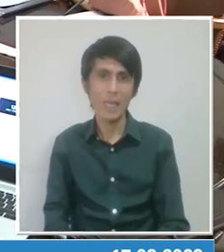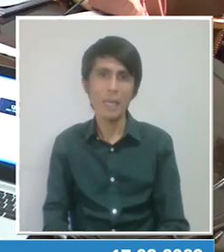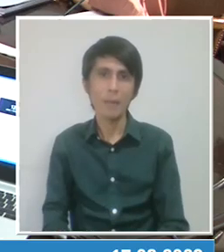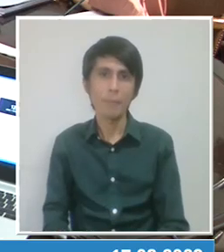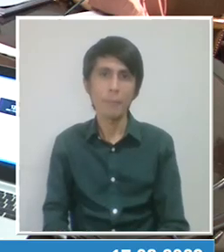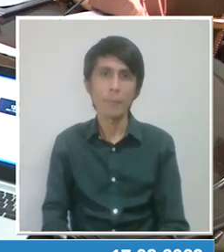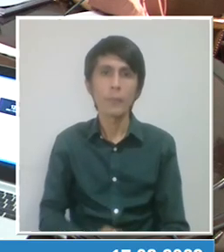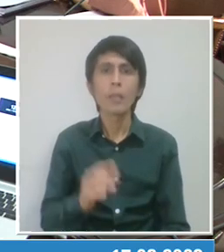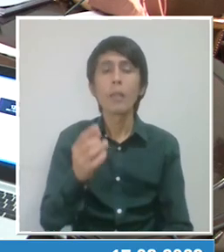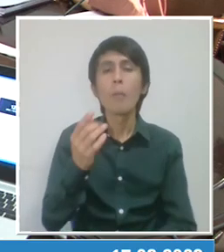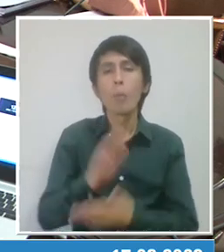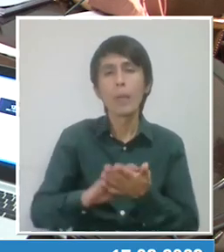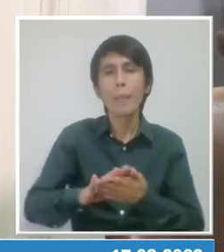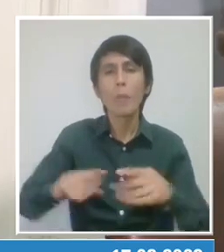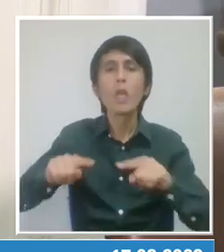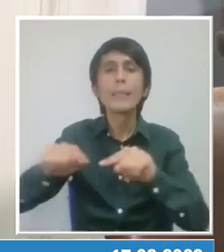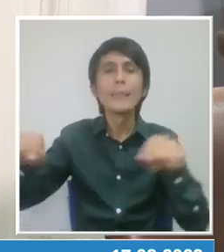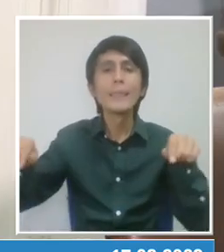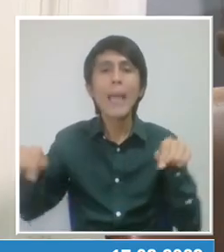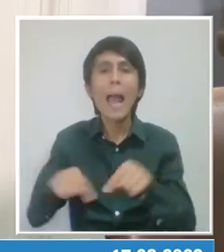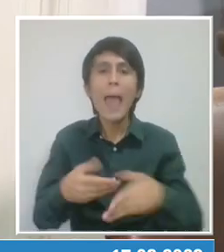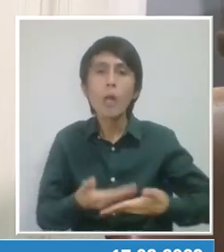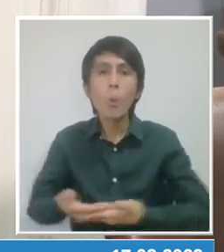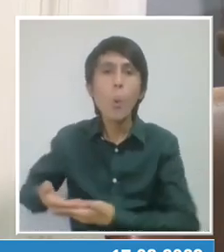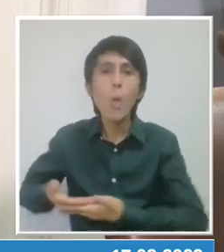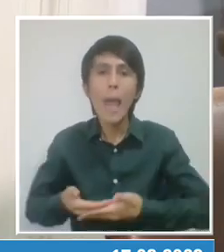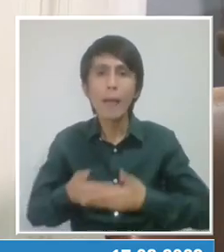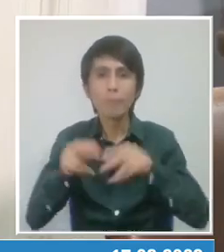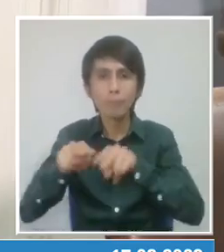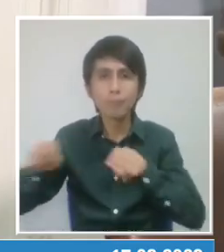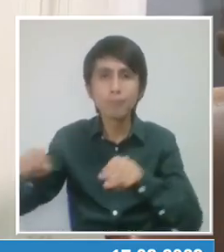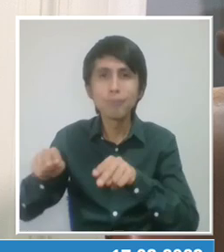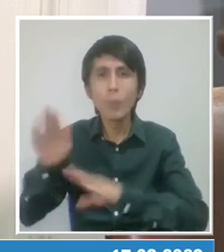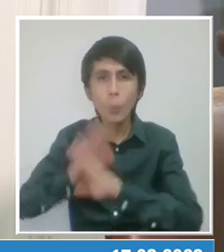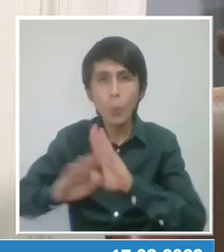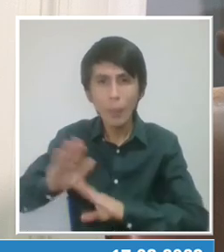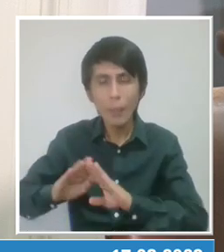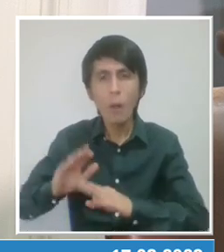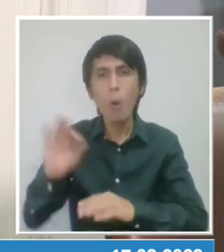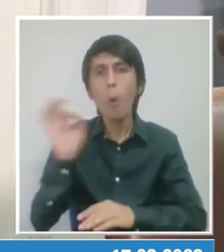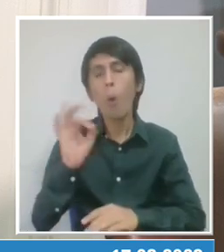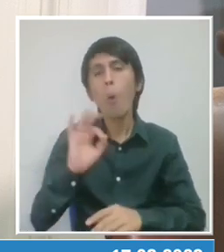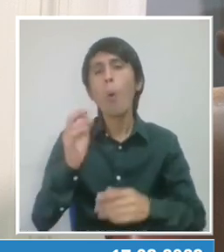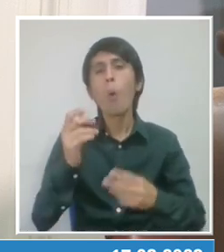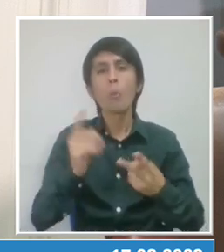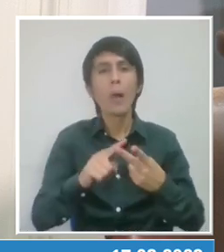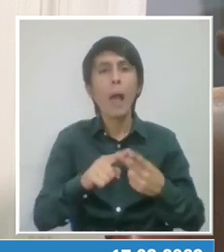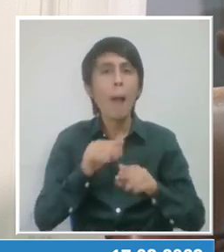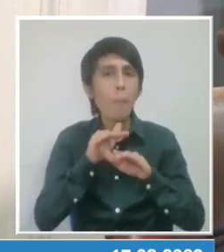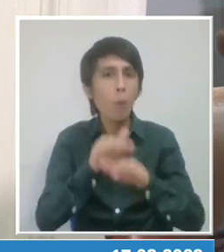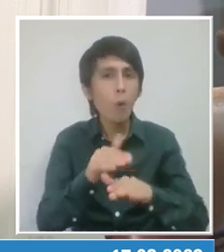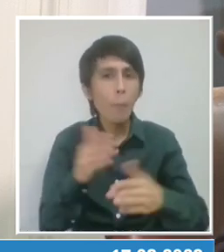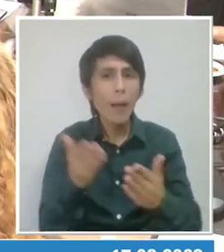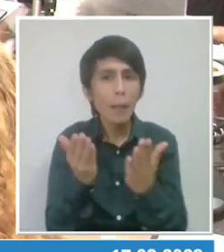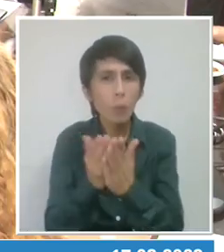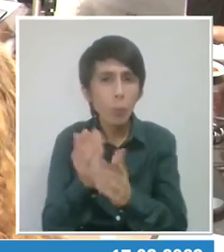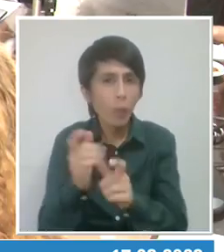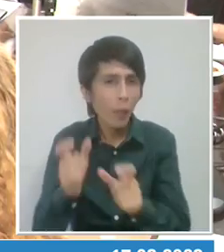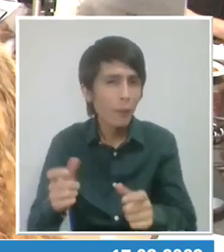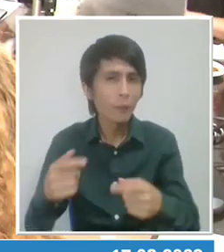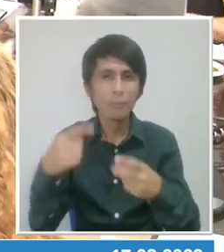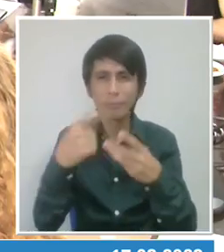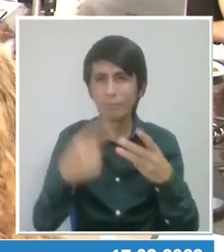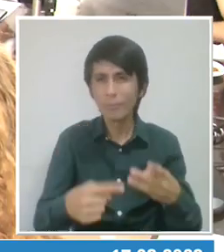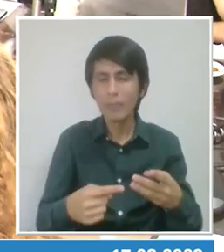cunas, en apoyo a las estudiantes de todos los grados posibles, sino que